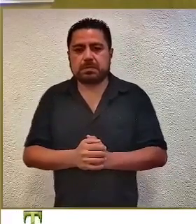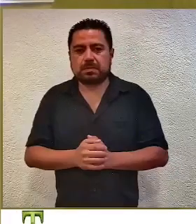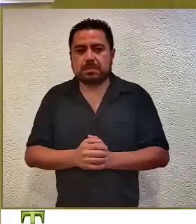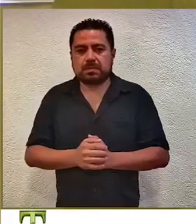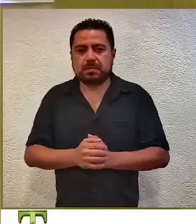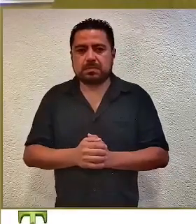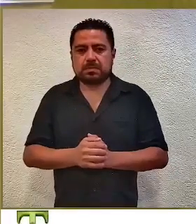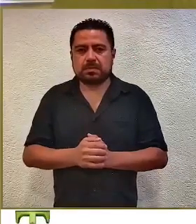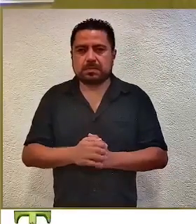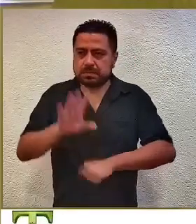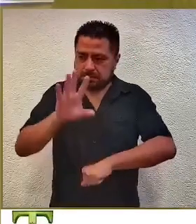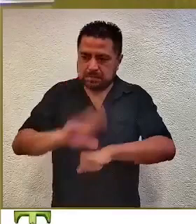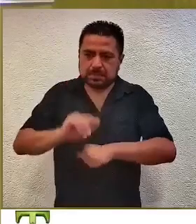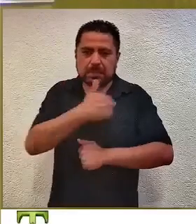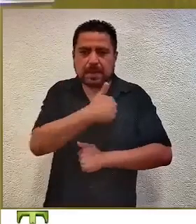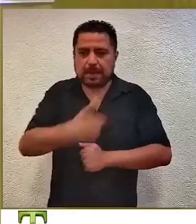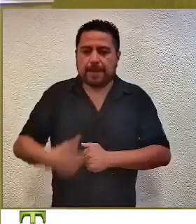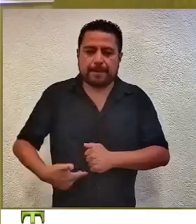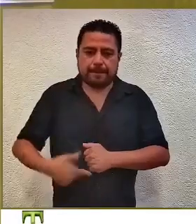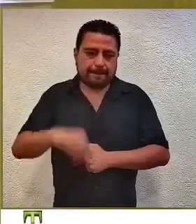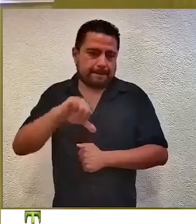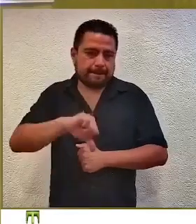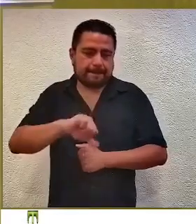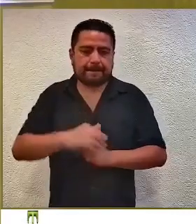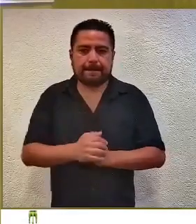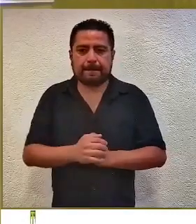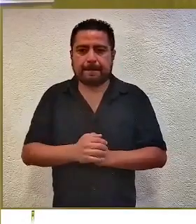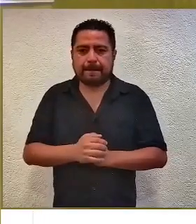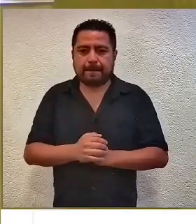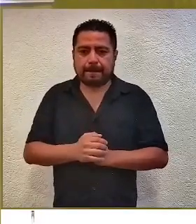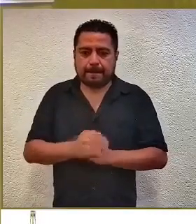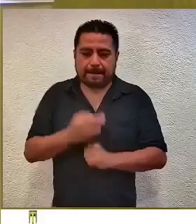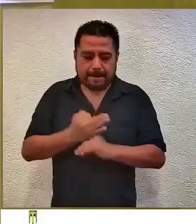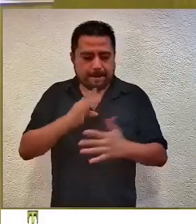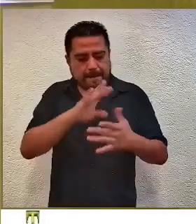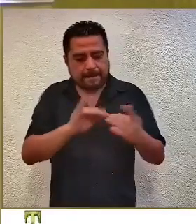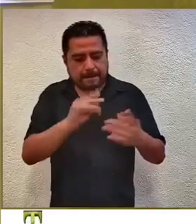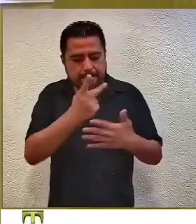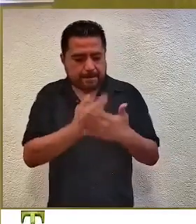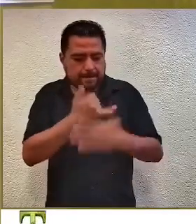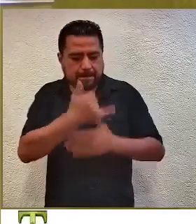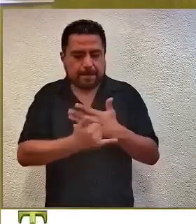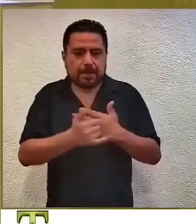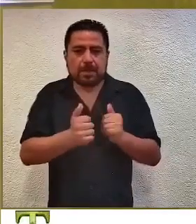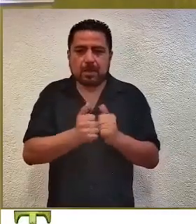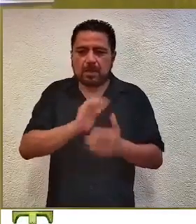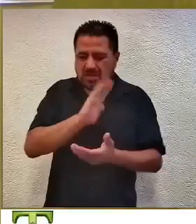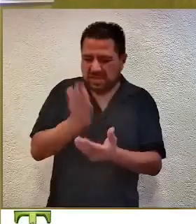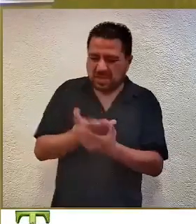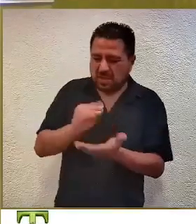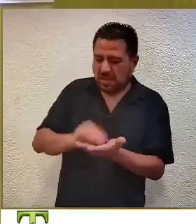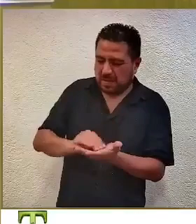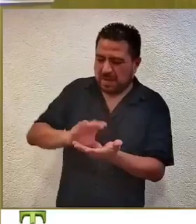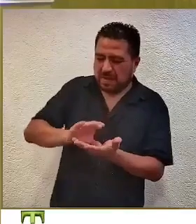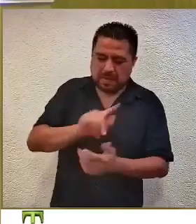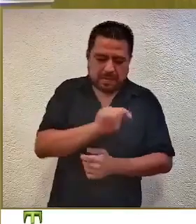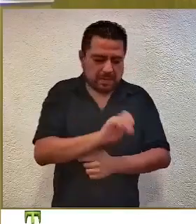Con su autorización, magistrada presidenta, procedo a dar cuenta del proyecto de resolución relativo al expediente con clave alfanumérica